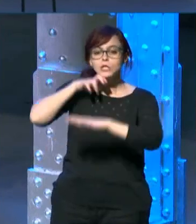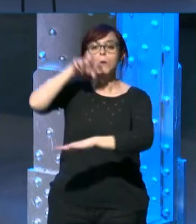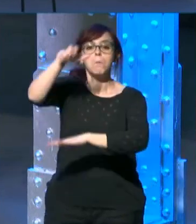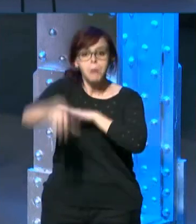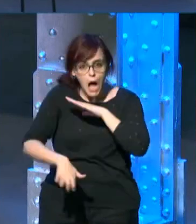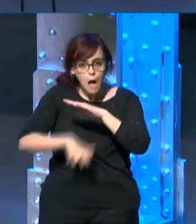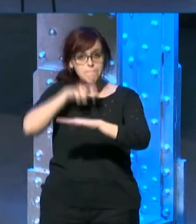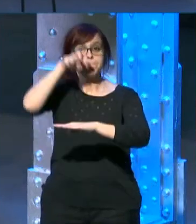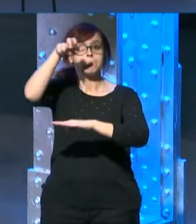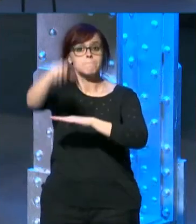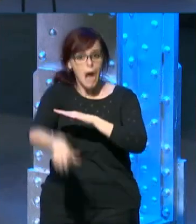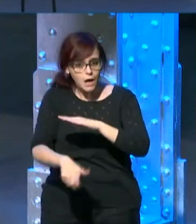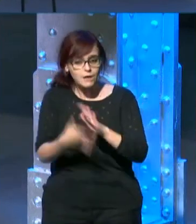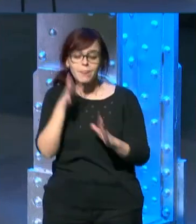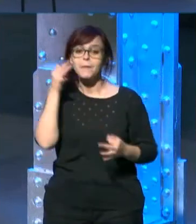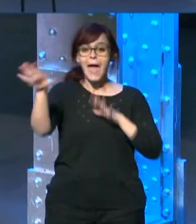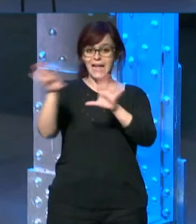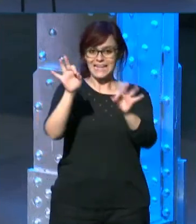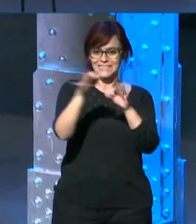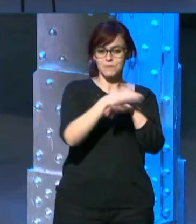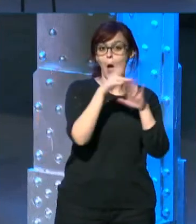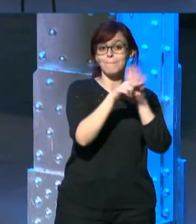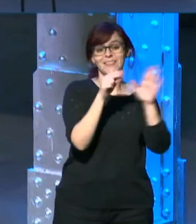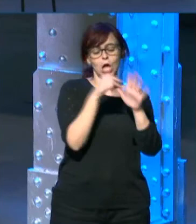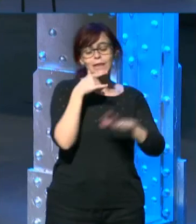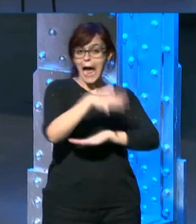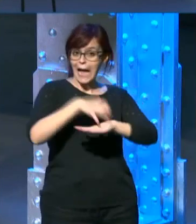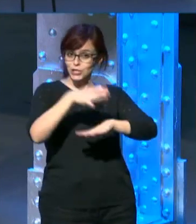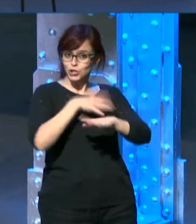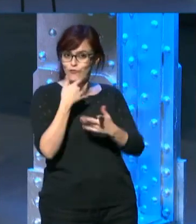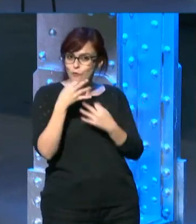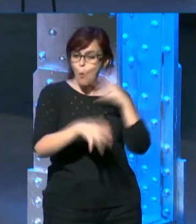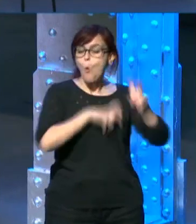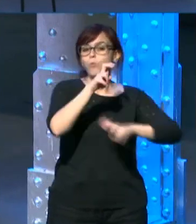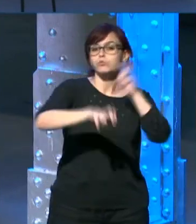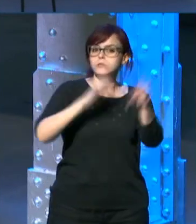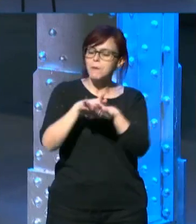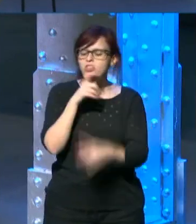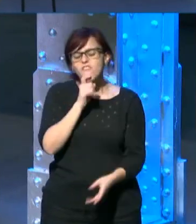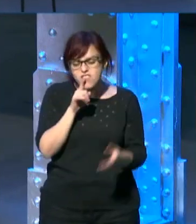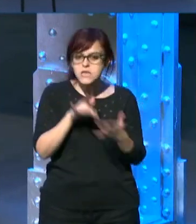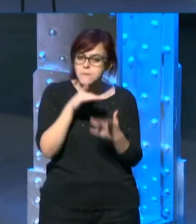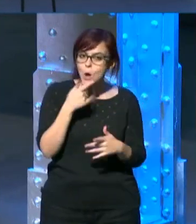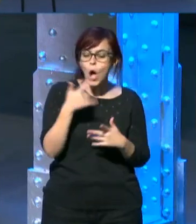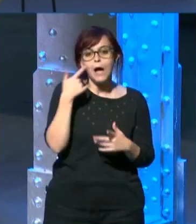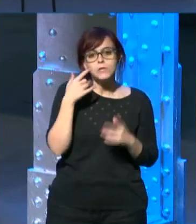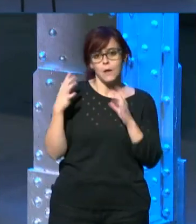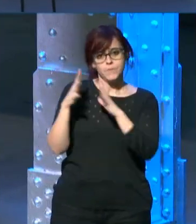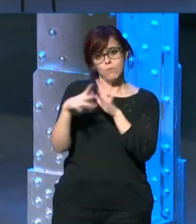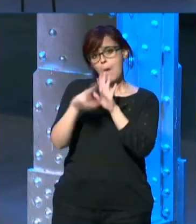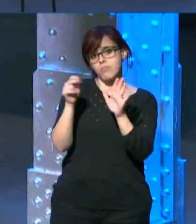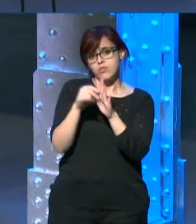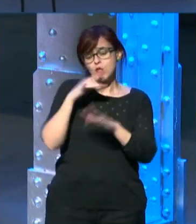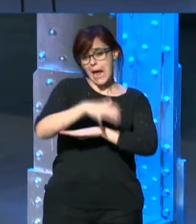cae. Que tuvimos que hacer un casting de los mejores vídeos de gatos. Y estuvo muy difícil elegir el correcto. La cantidad de vídeos de